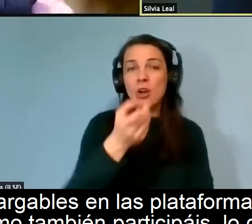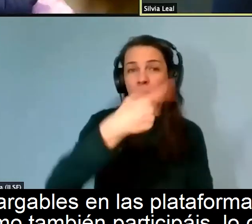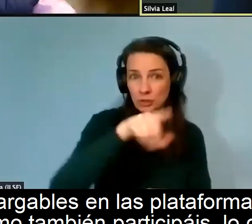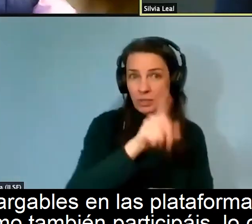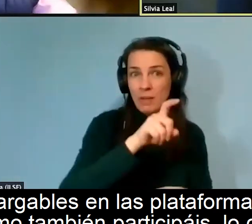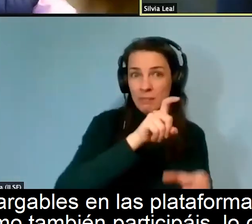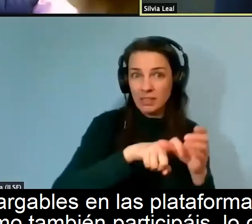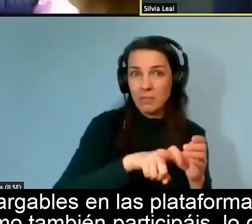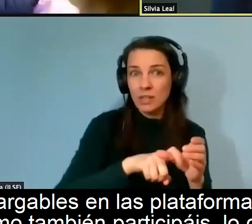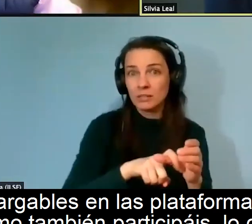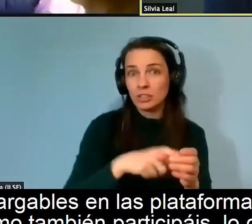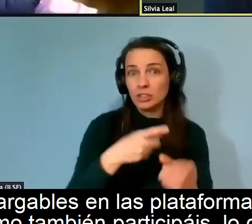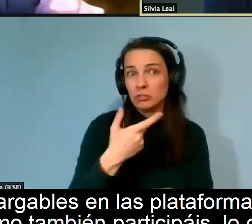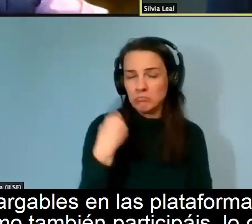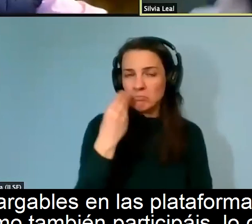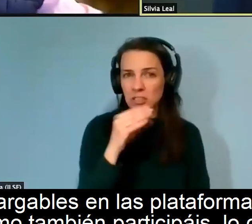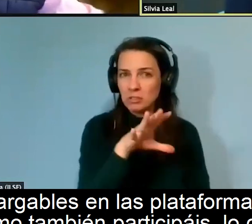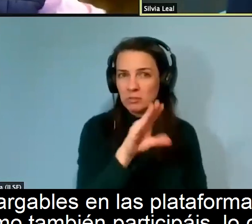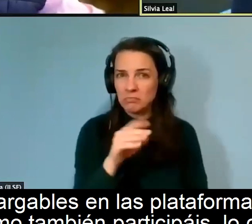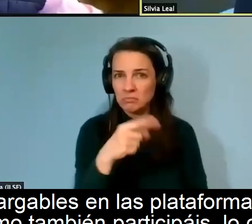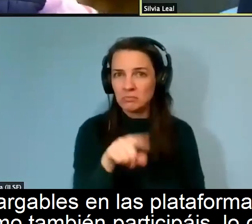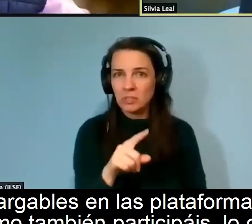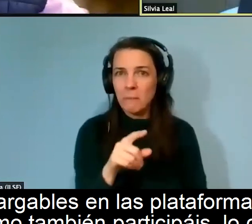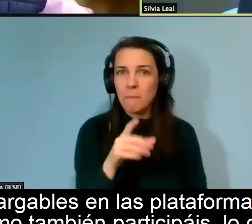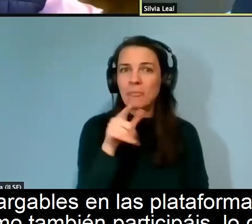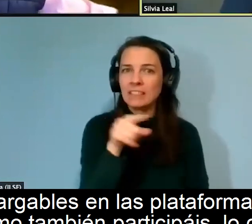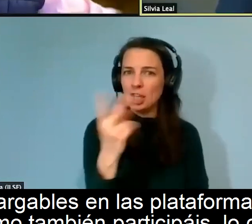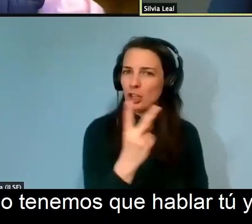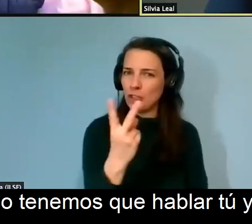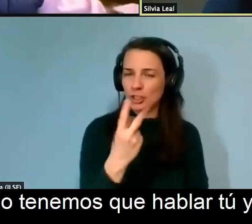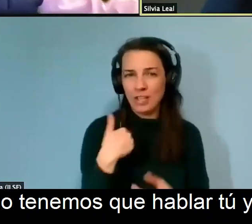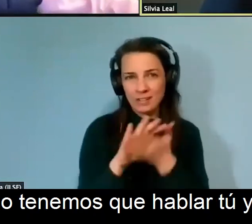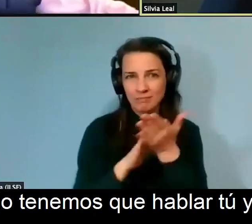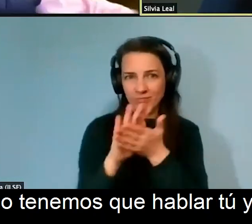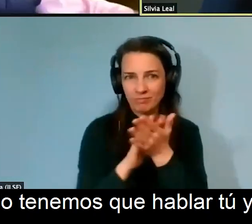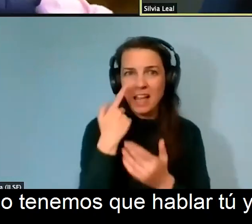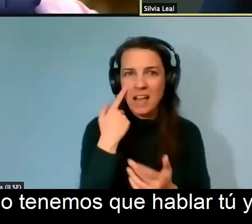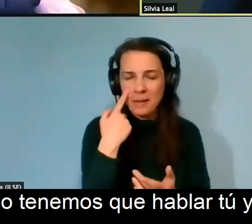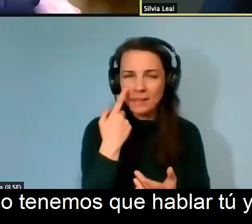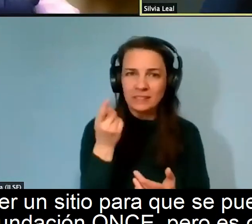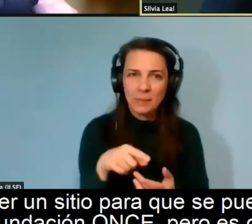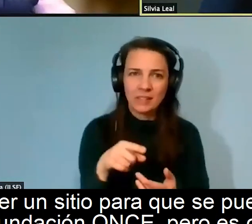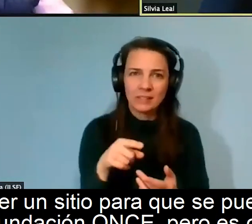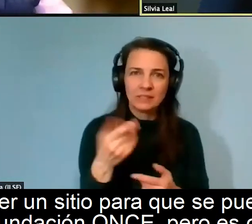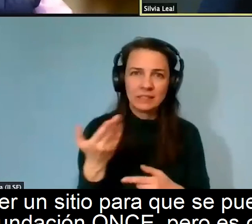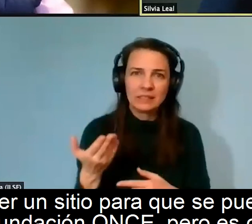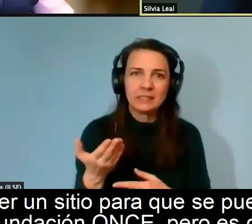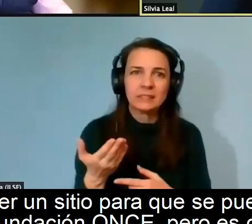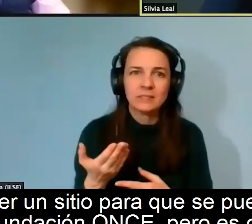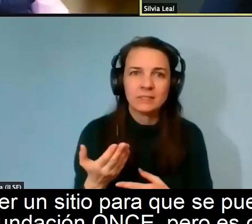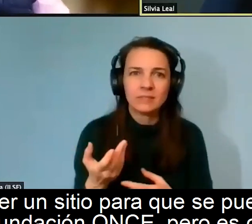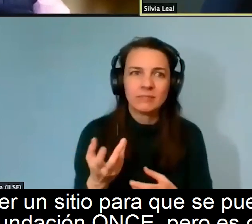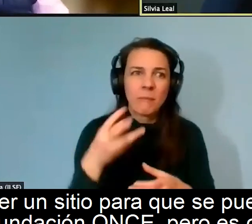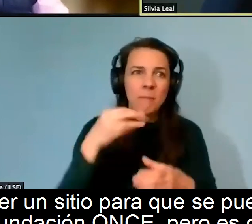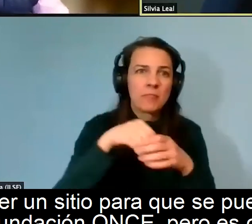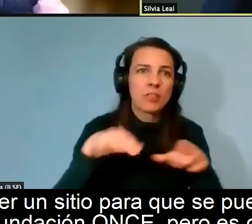participáis, pues entiendo que lo que pasa que esto, Jesús, lo tenemos que hablar tú y yo. Habrá que establecer también un sitio para que se pueda descargar